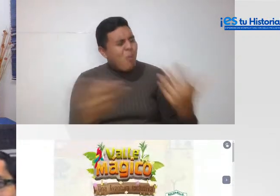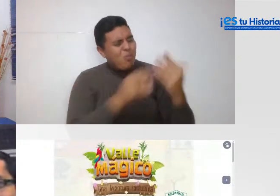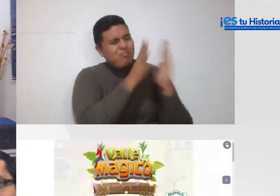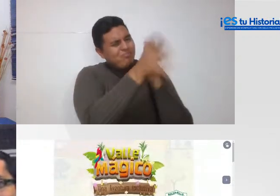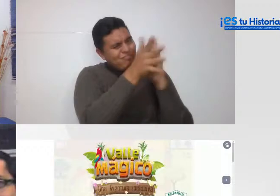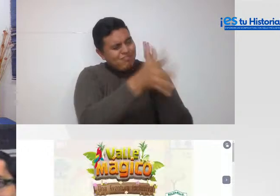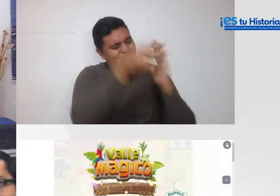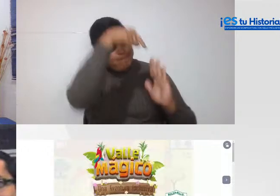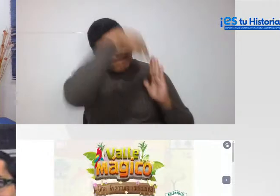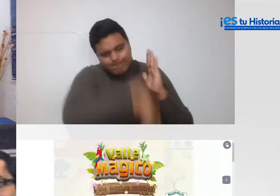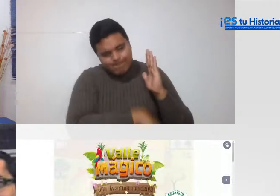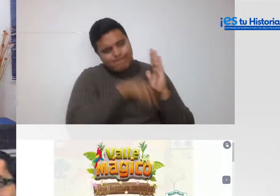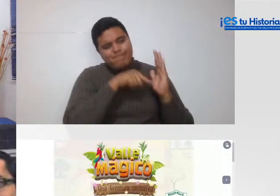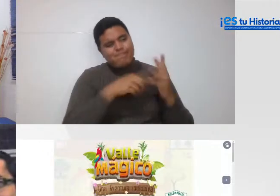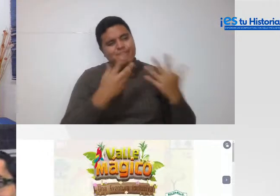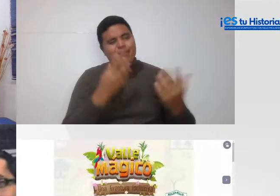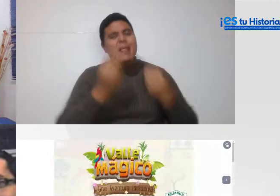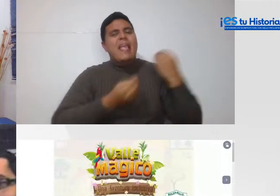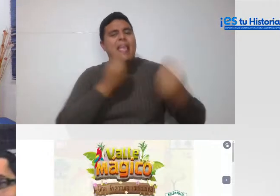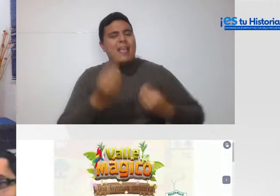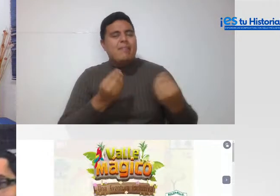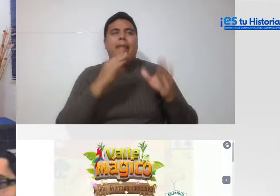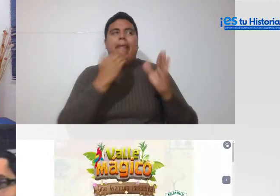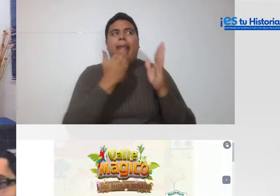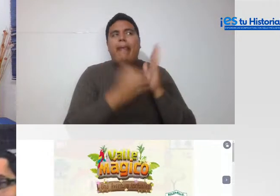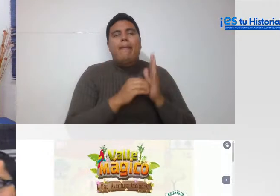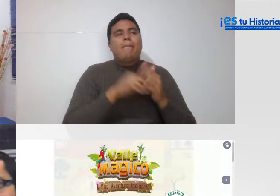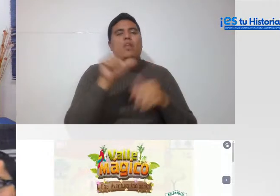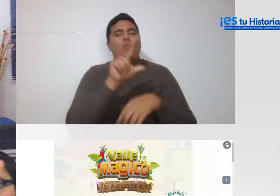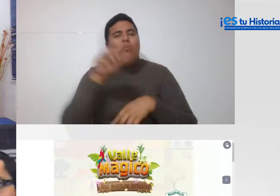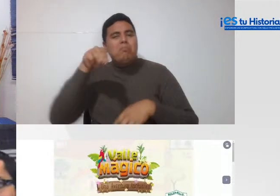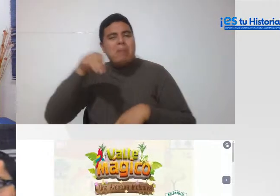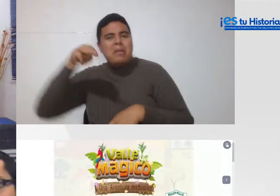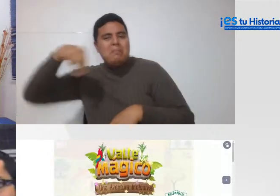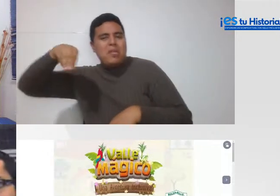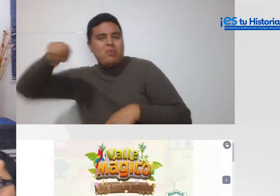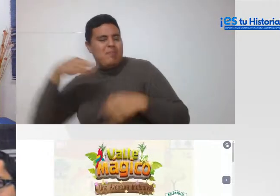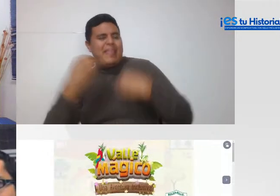brinda en el día a día de Emanuel en este caso?